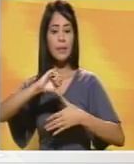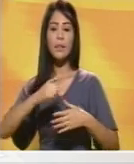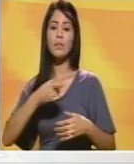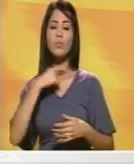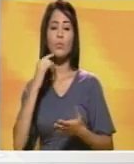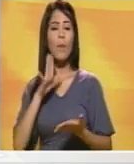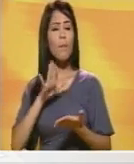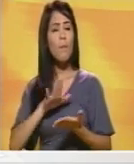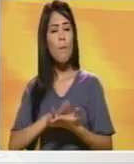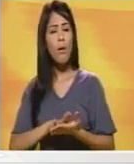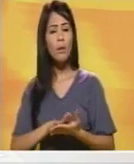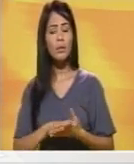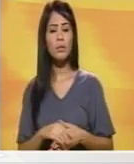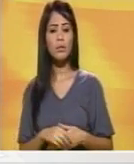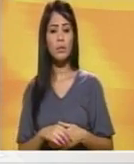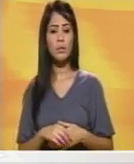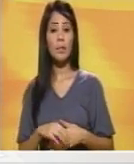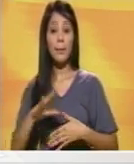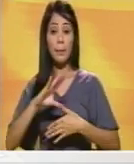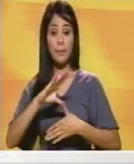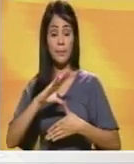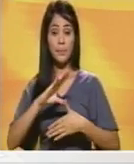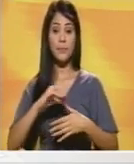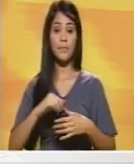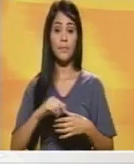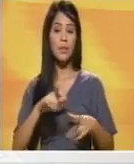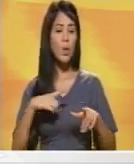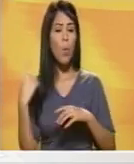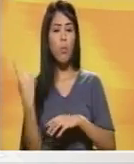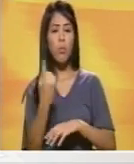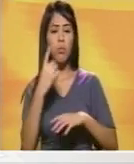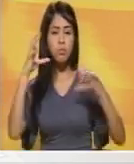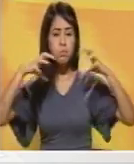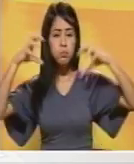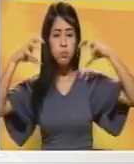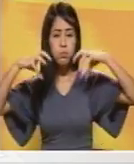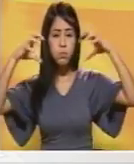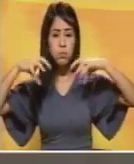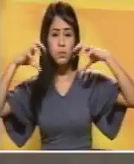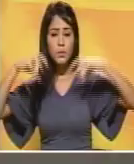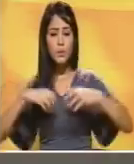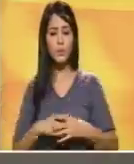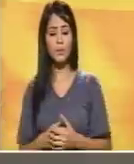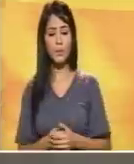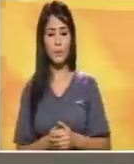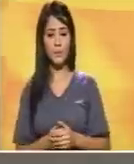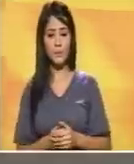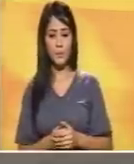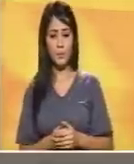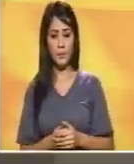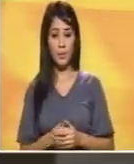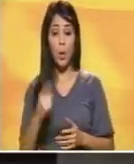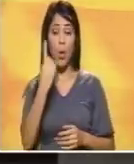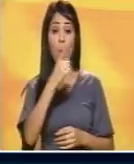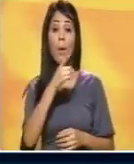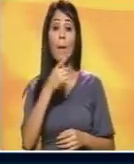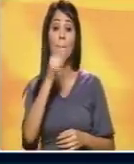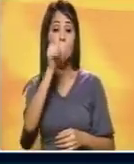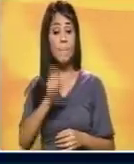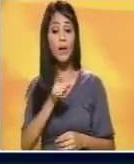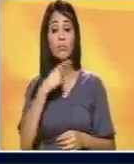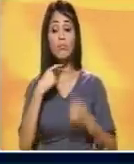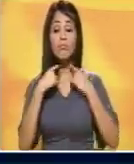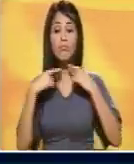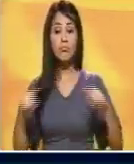otras 32.000 resultaron afectadas tras el paso de la tormenta tropical Nate. El fenómeno meteorológico dejó una persona desaparecida